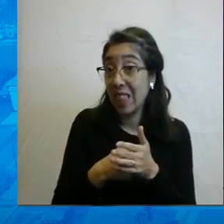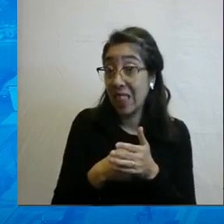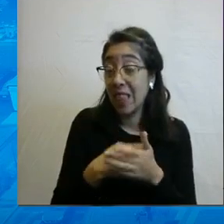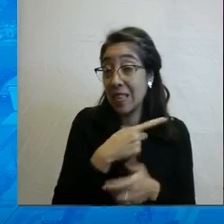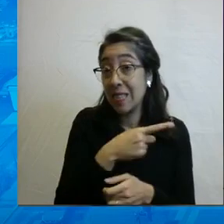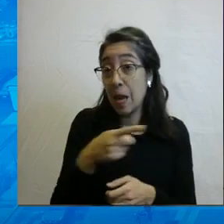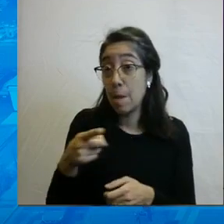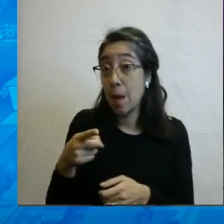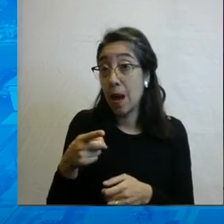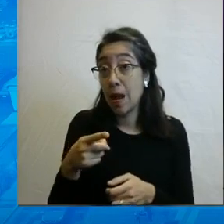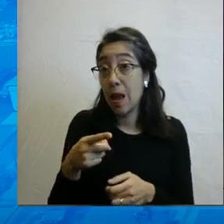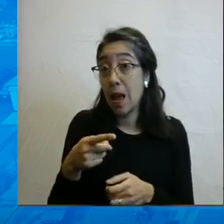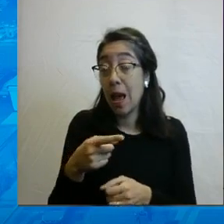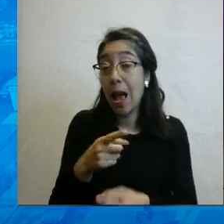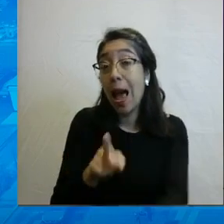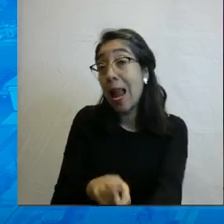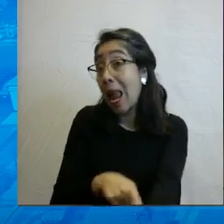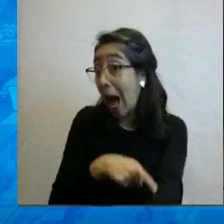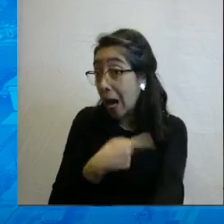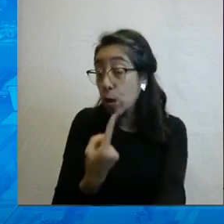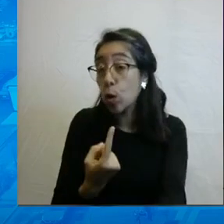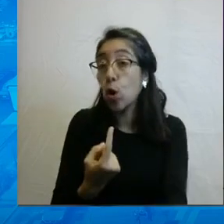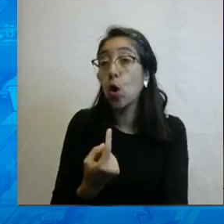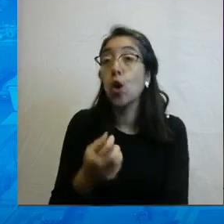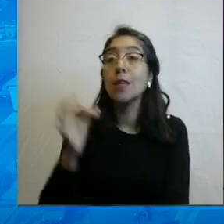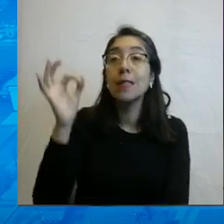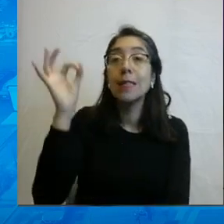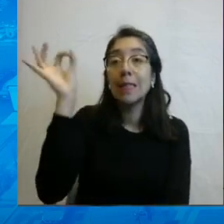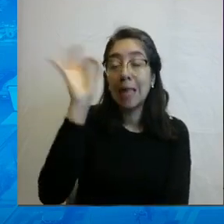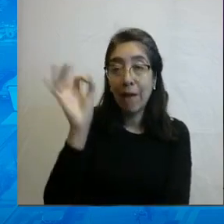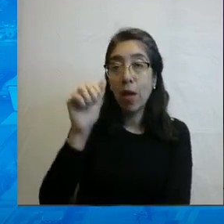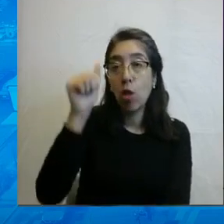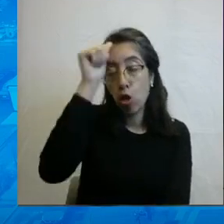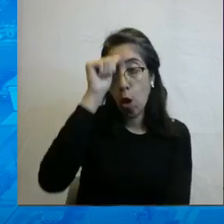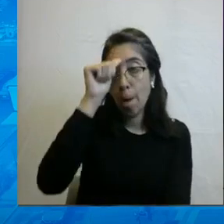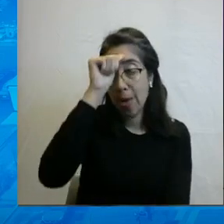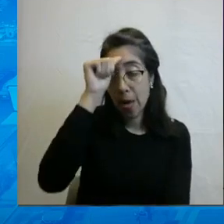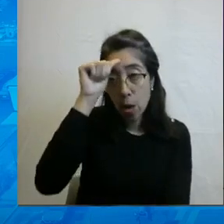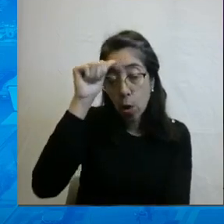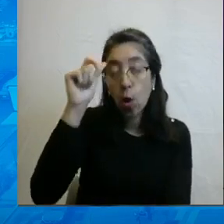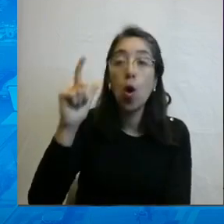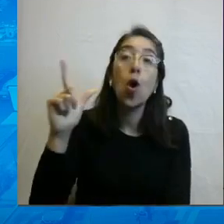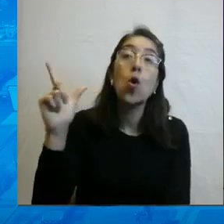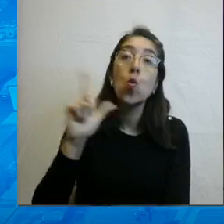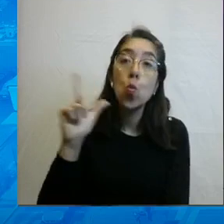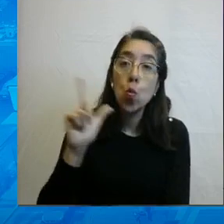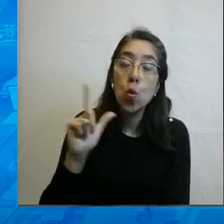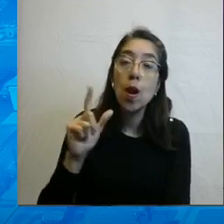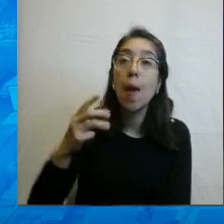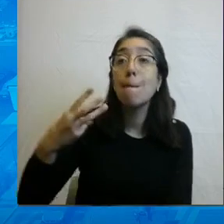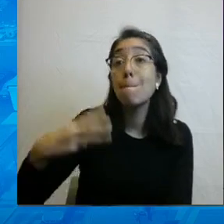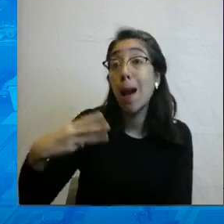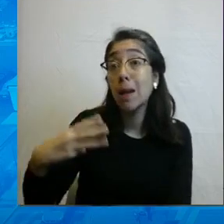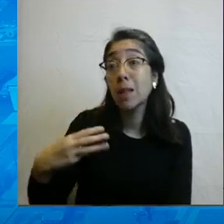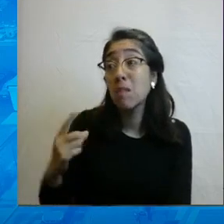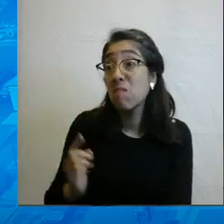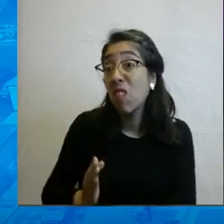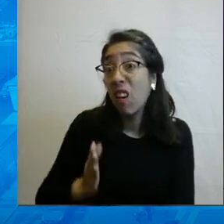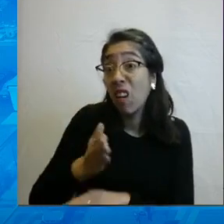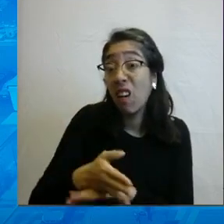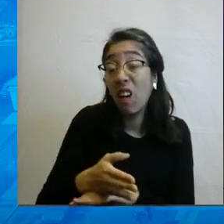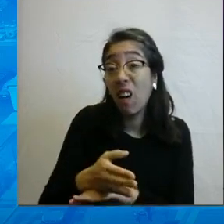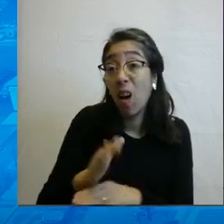vamos a tener sábado, domingo, lunes, martes. Va a llegar mucho turismo, pero a nosotros no nos va a llegar arriba.